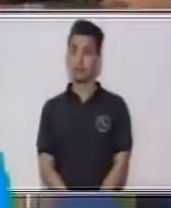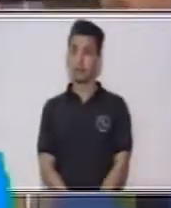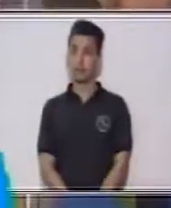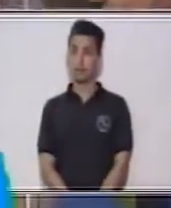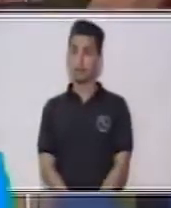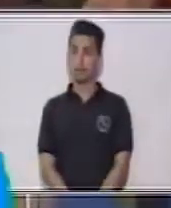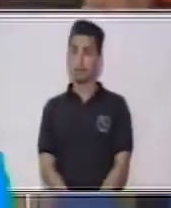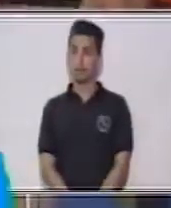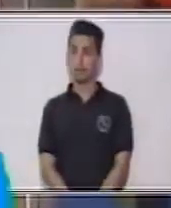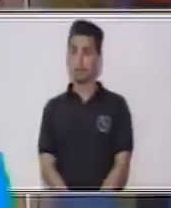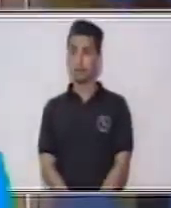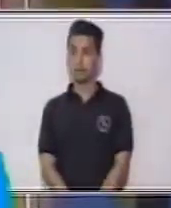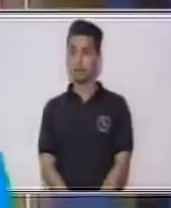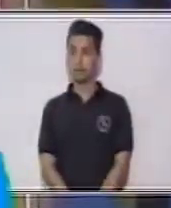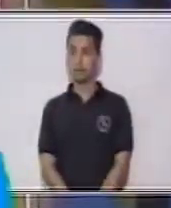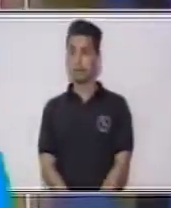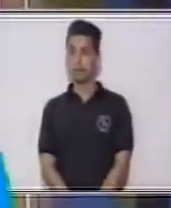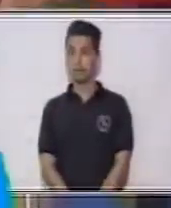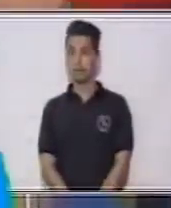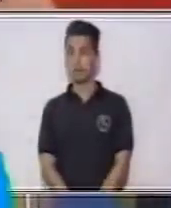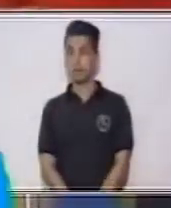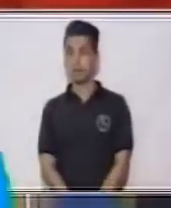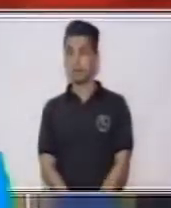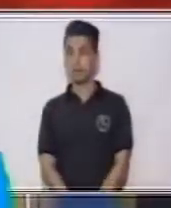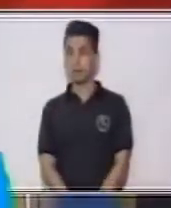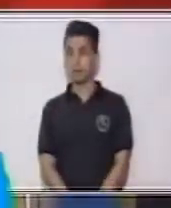9 - 3